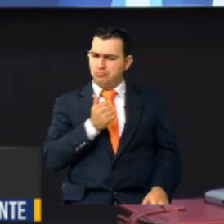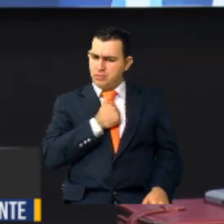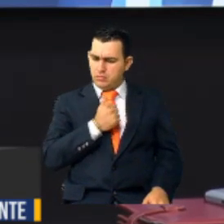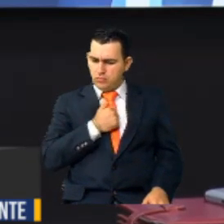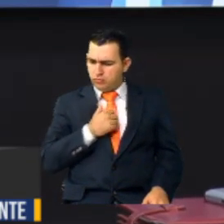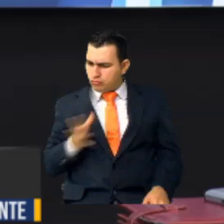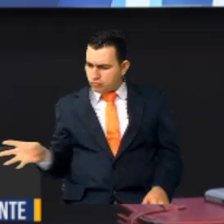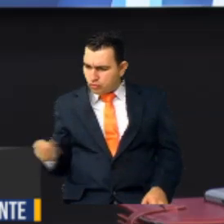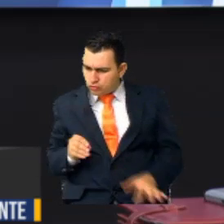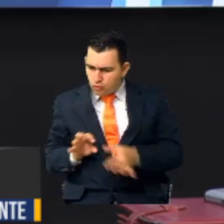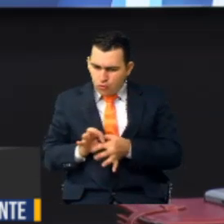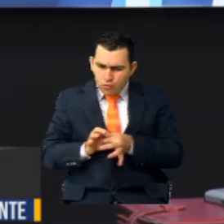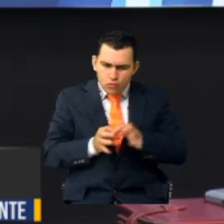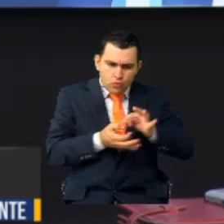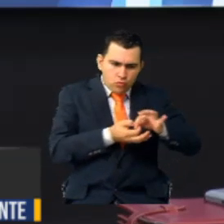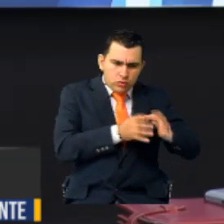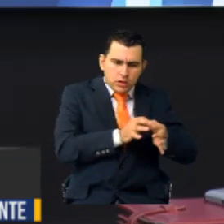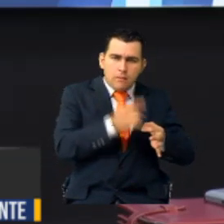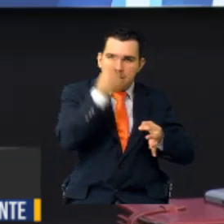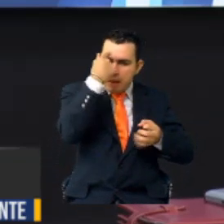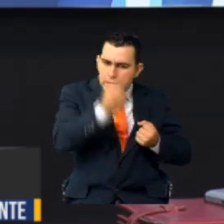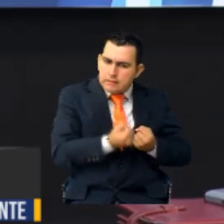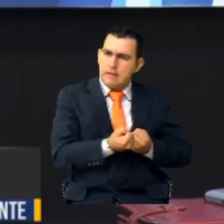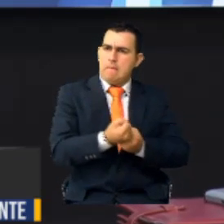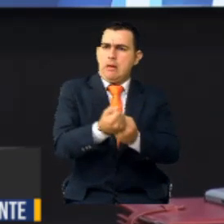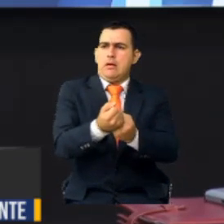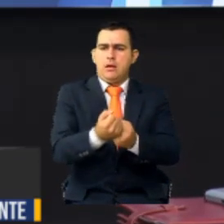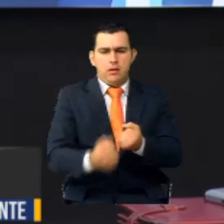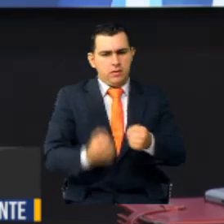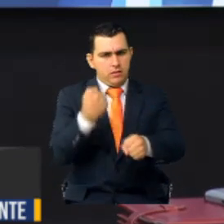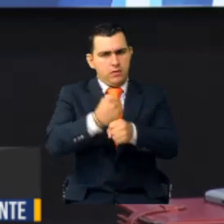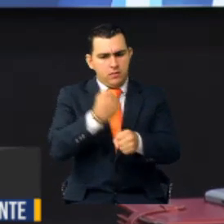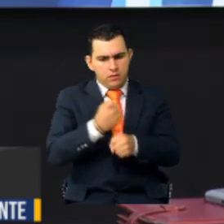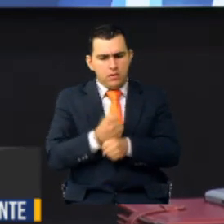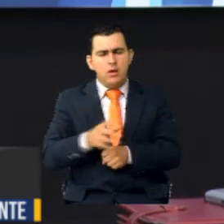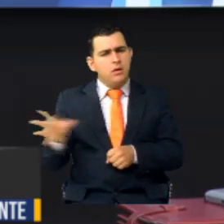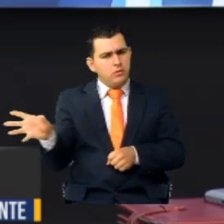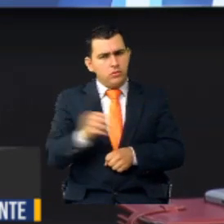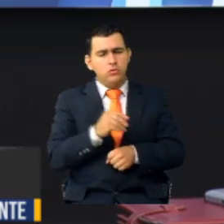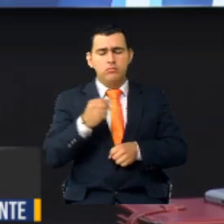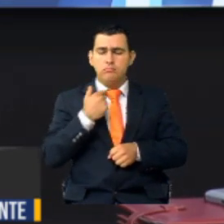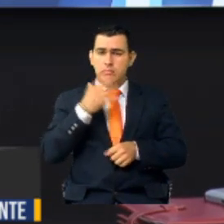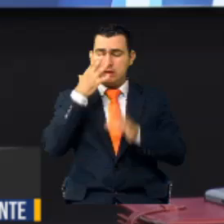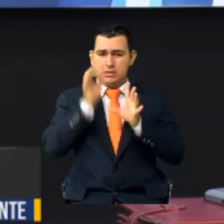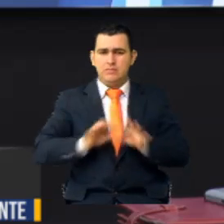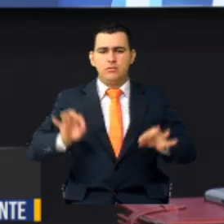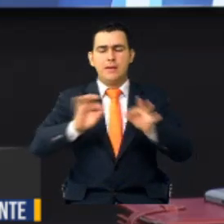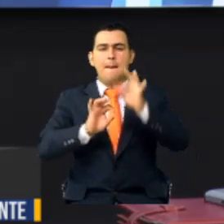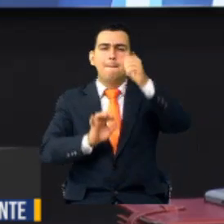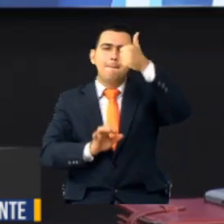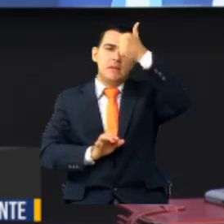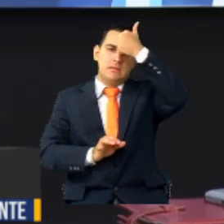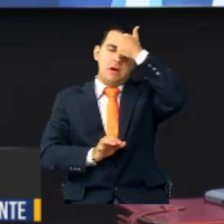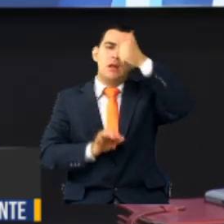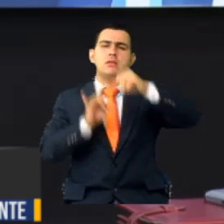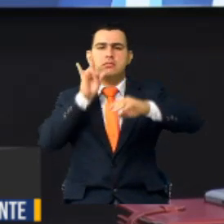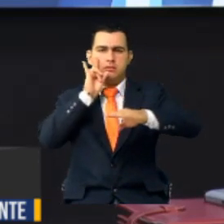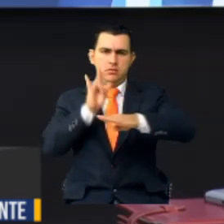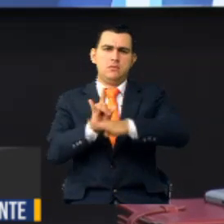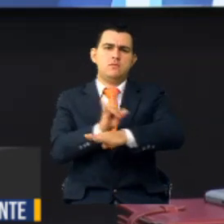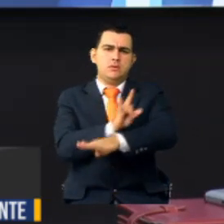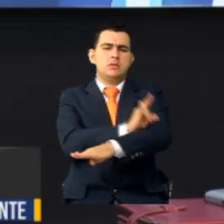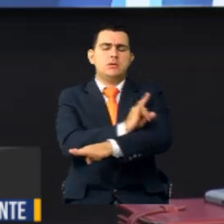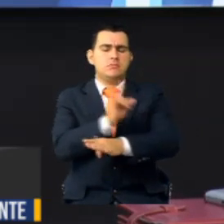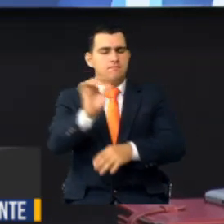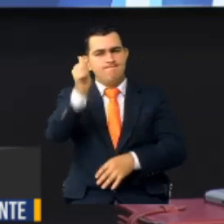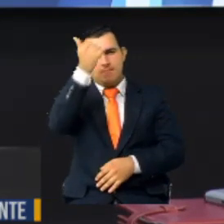objetivo, de generar a Barranca Bermeja seguridad y tranquilidad. Esa es parte de nuestro eje fundamental. Esas instituciones con sus